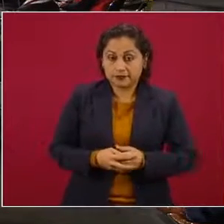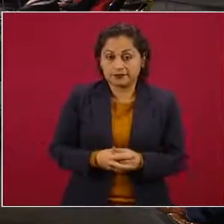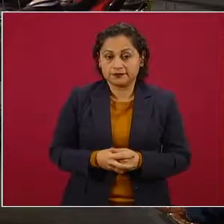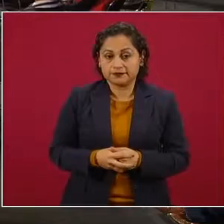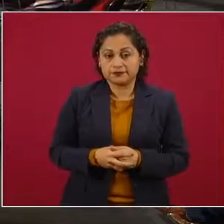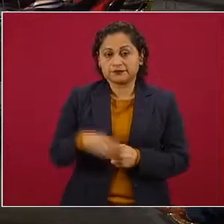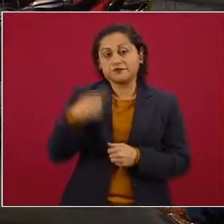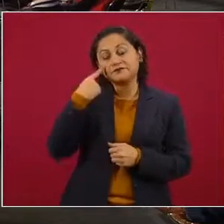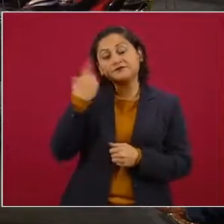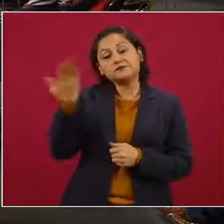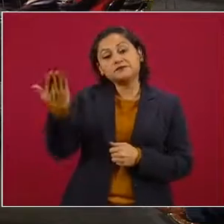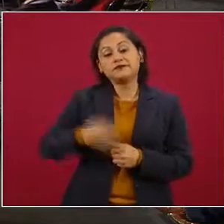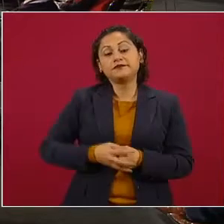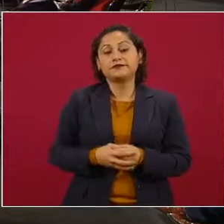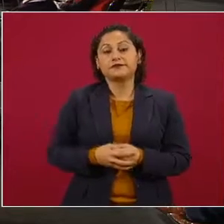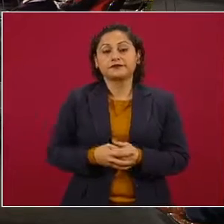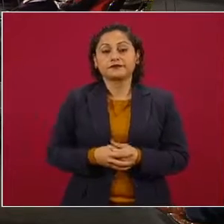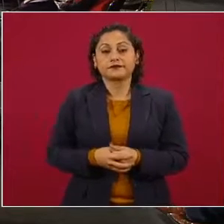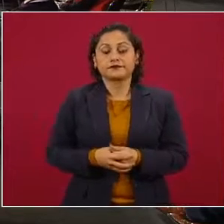Mire.